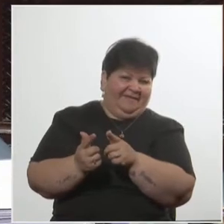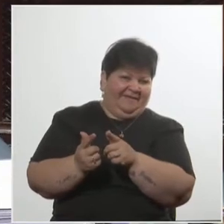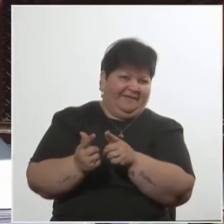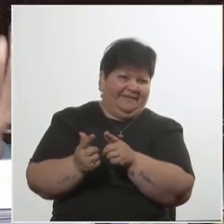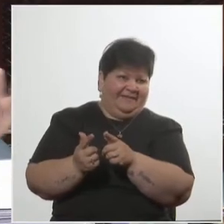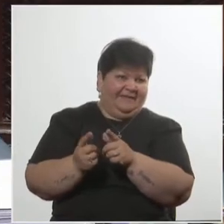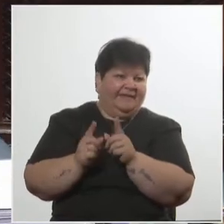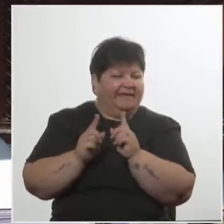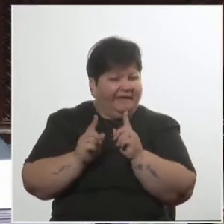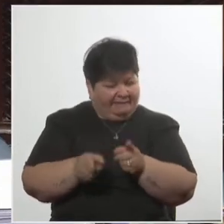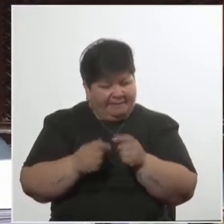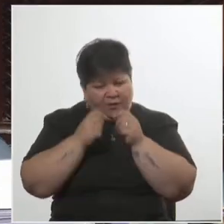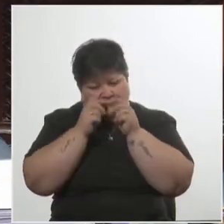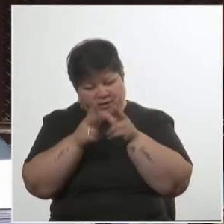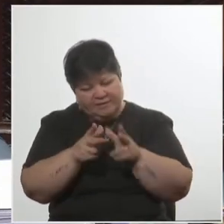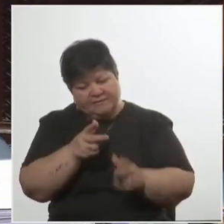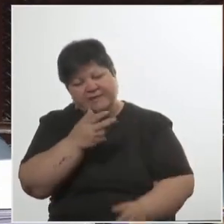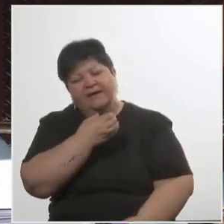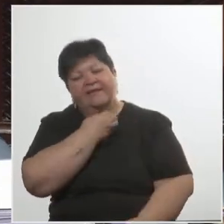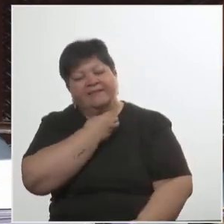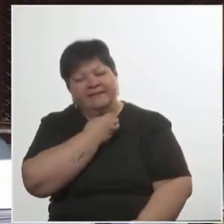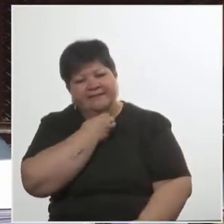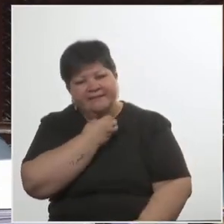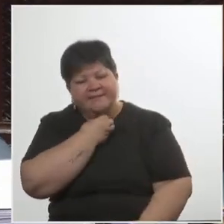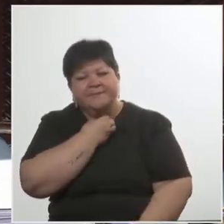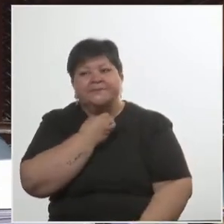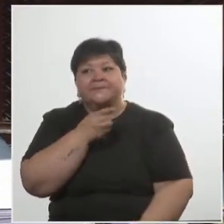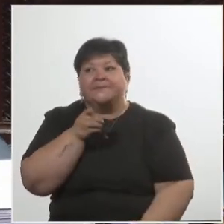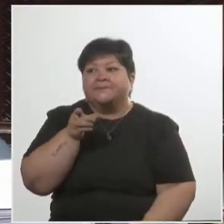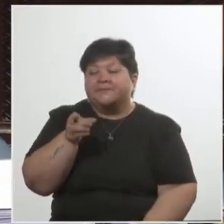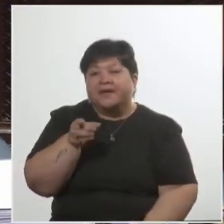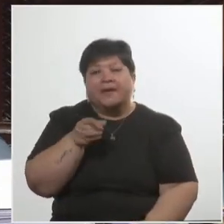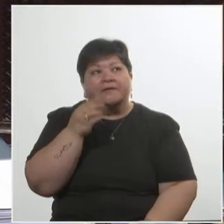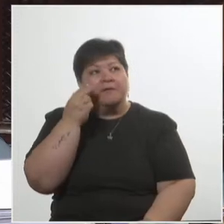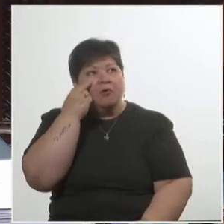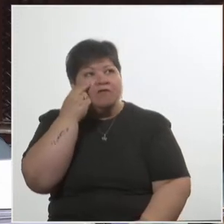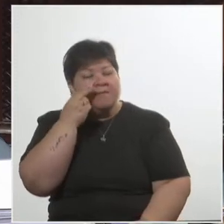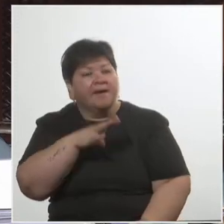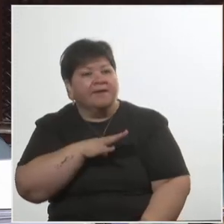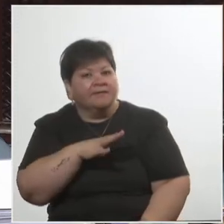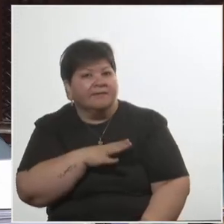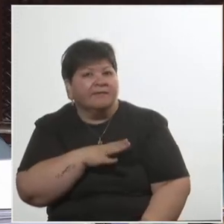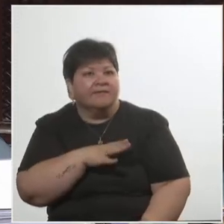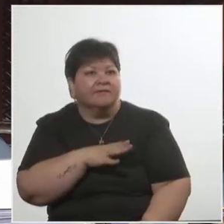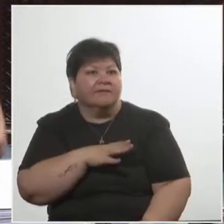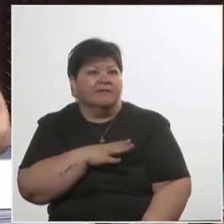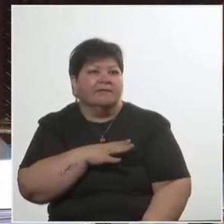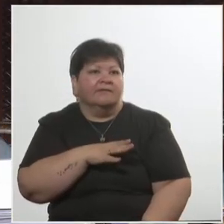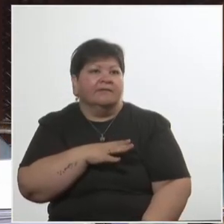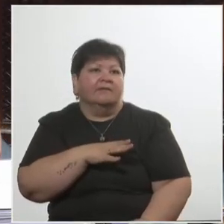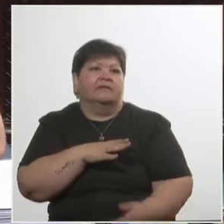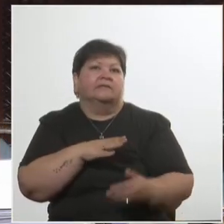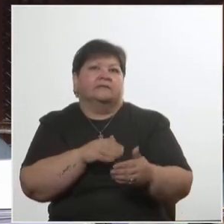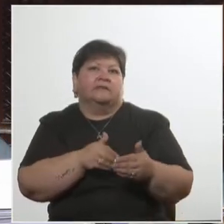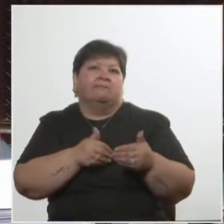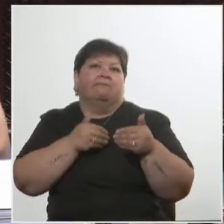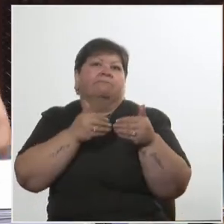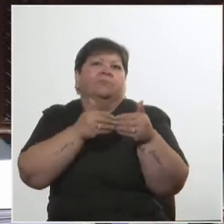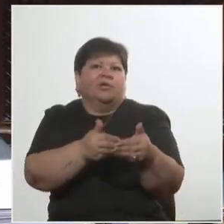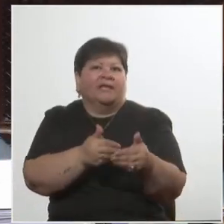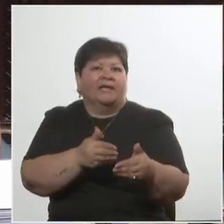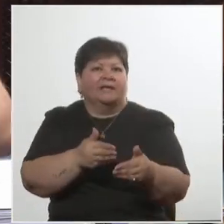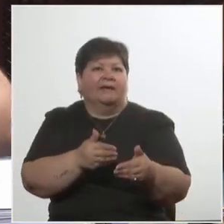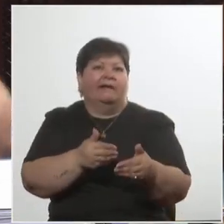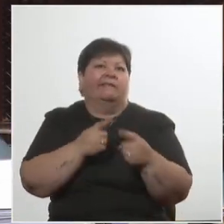ha Incluso como bien decía el senador Andrade en este proceso sabiendo que está pasando por un problema este evidentemente Incluso se han postergado la posibilidad